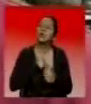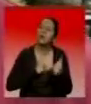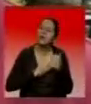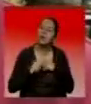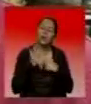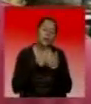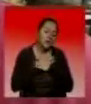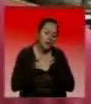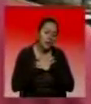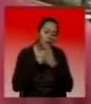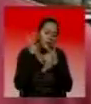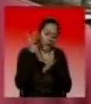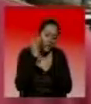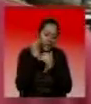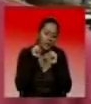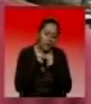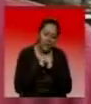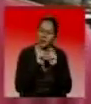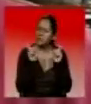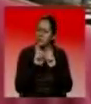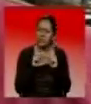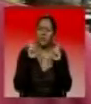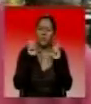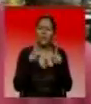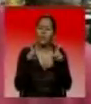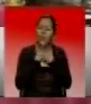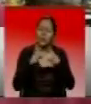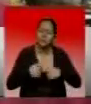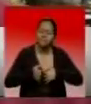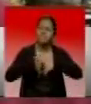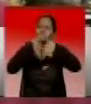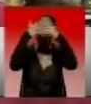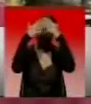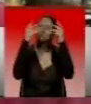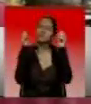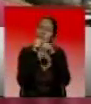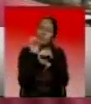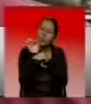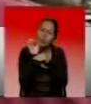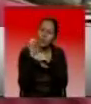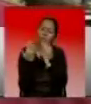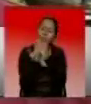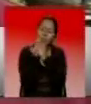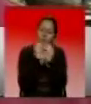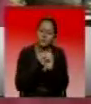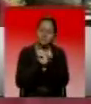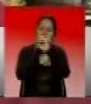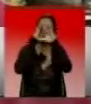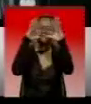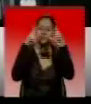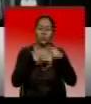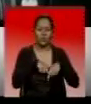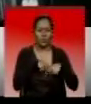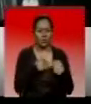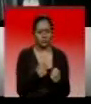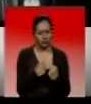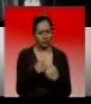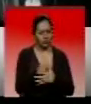de empezar un nuevo día, que siempre hay un nuevo amanecer, que somos unidos, que somos Ecuador, que tenemos corazón de guerrero.